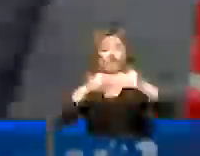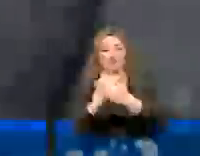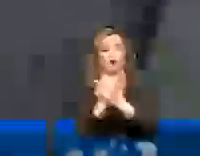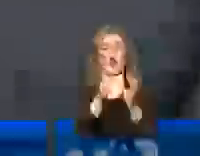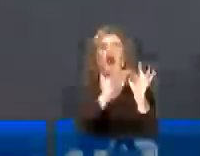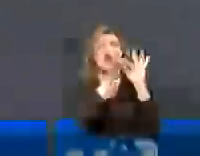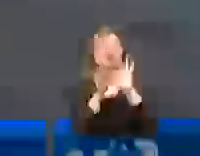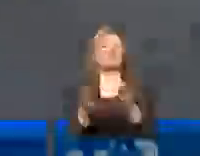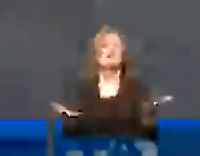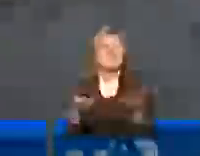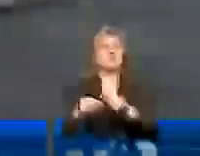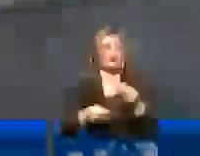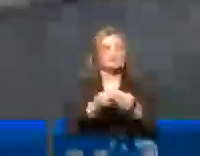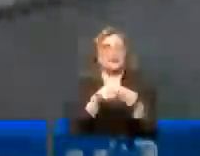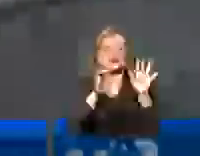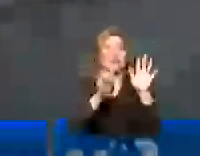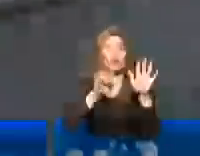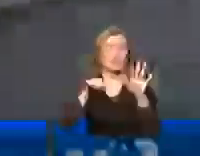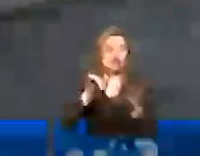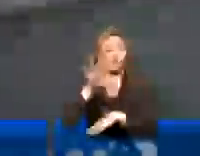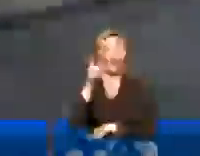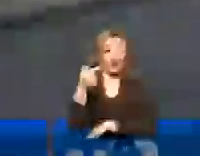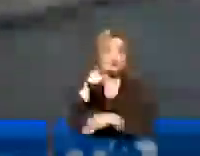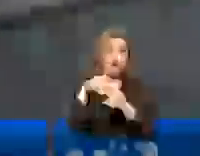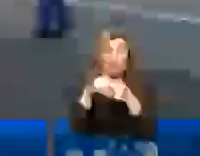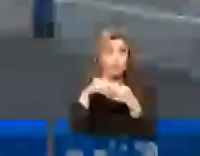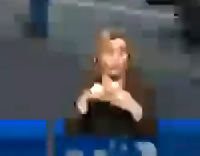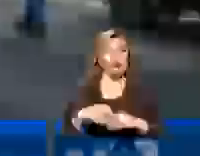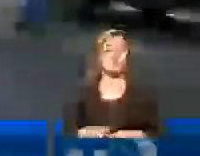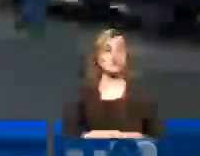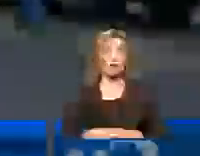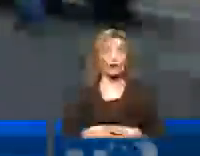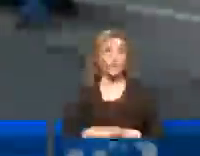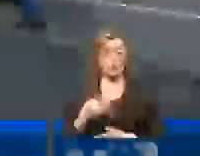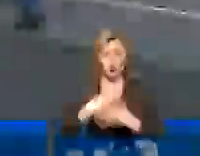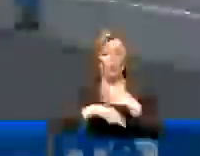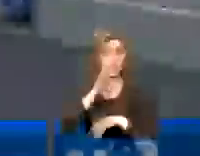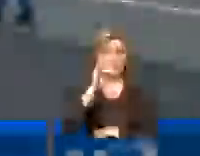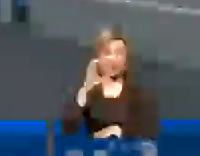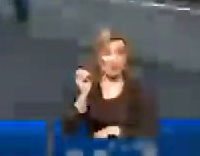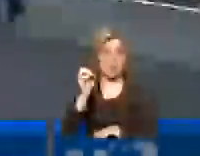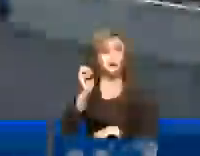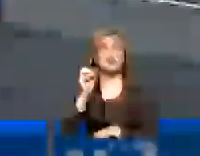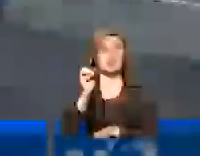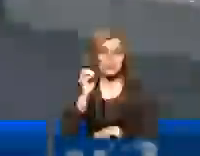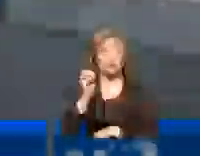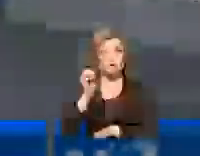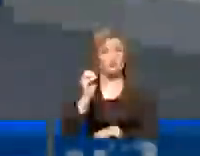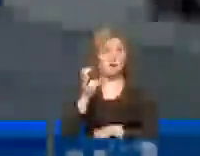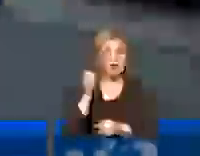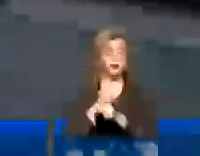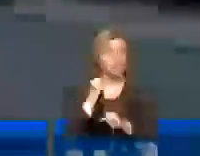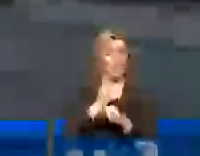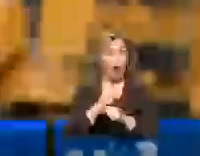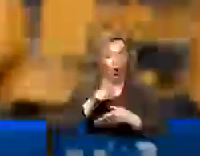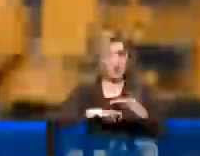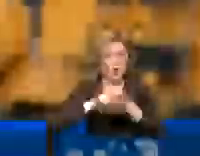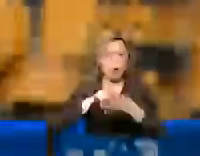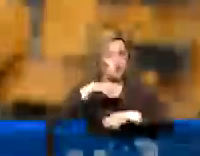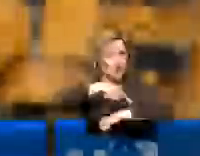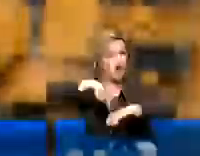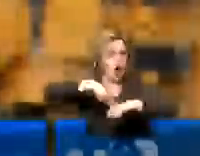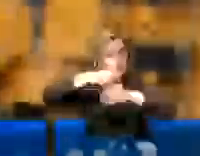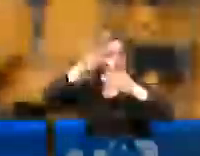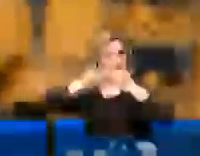han implicado una inversión de 6.5 millones de dólares de los 70 en total que deberán hacer mientras dure el contrato.